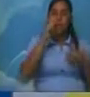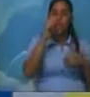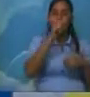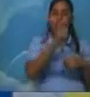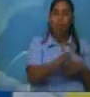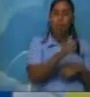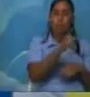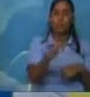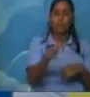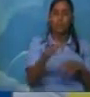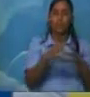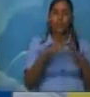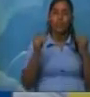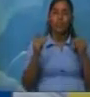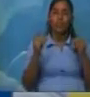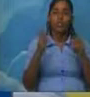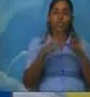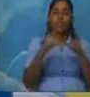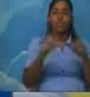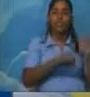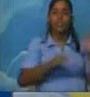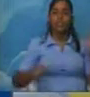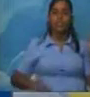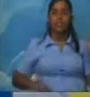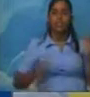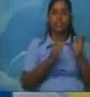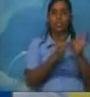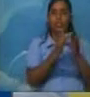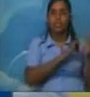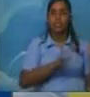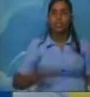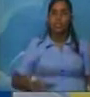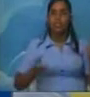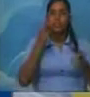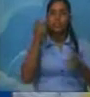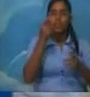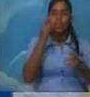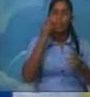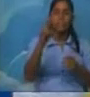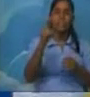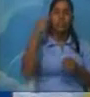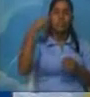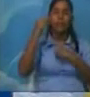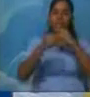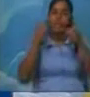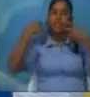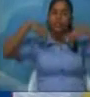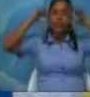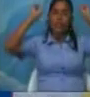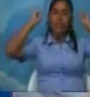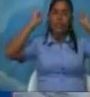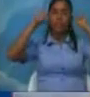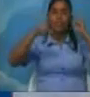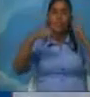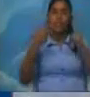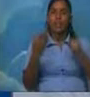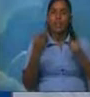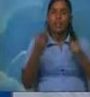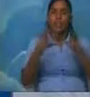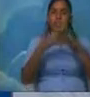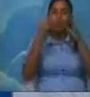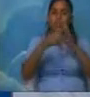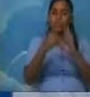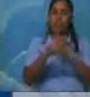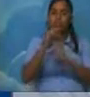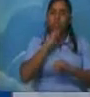hermoso versículo que el señor Jesucristo le citó a Satanás para hacernos entender a nosotros que lo material